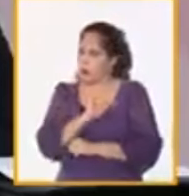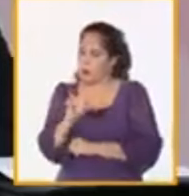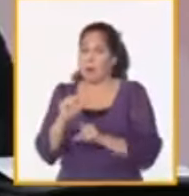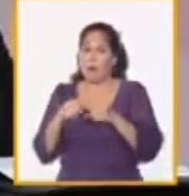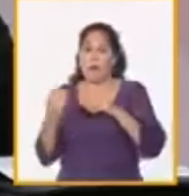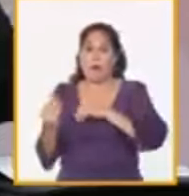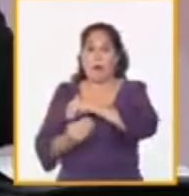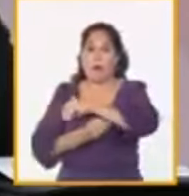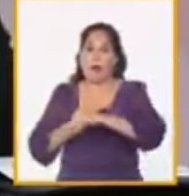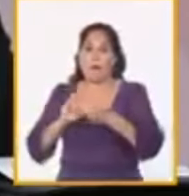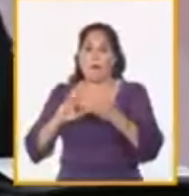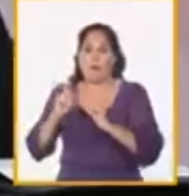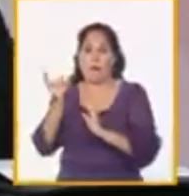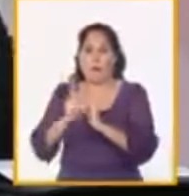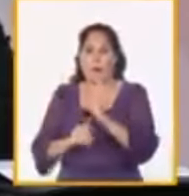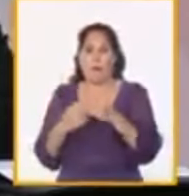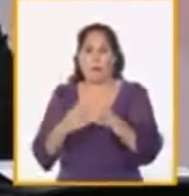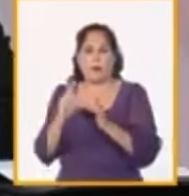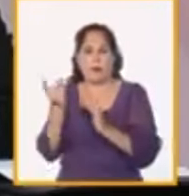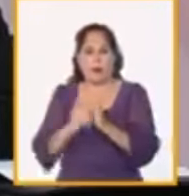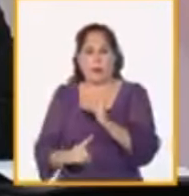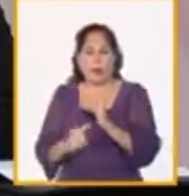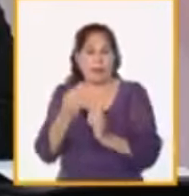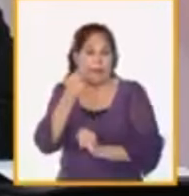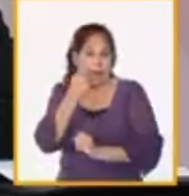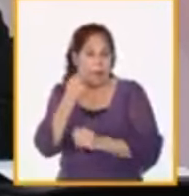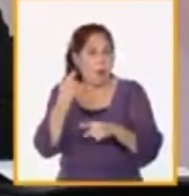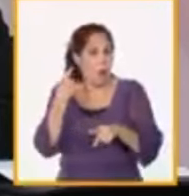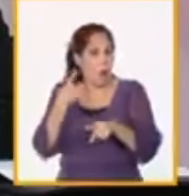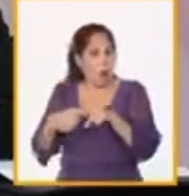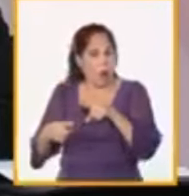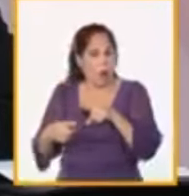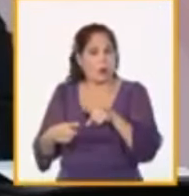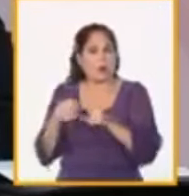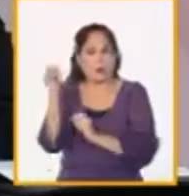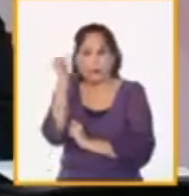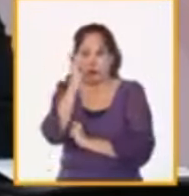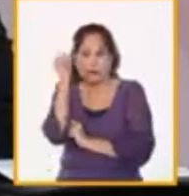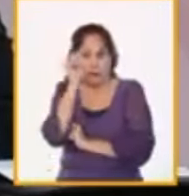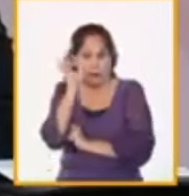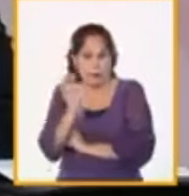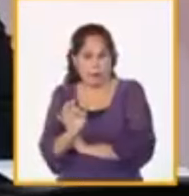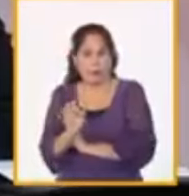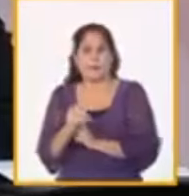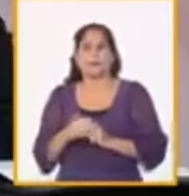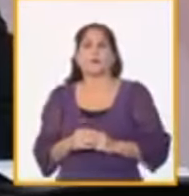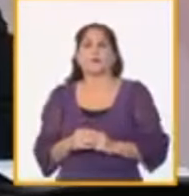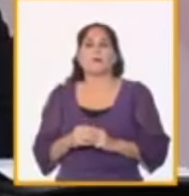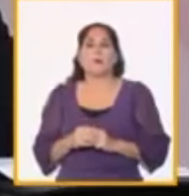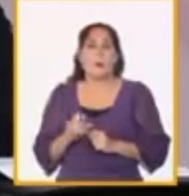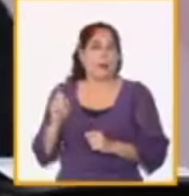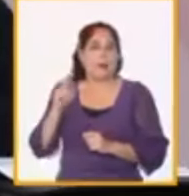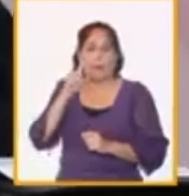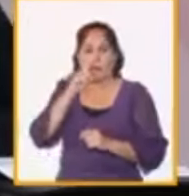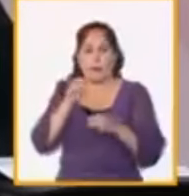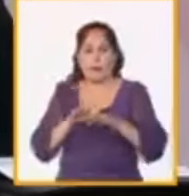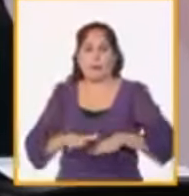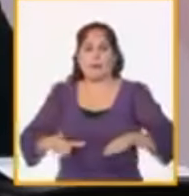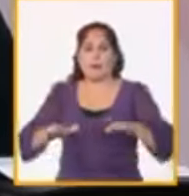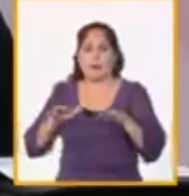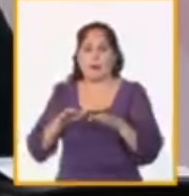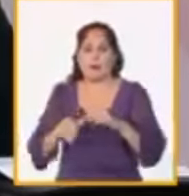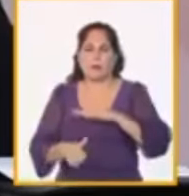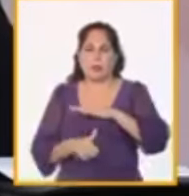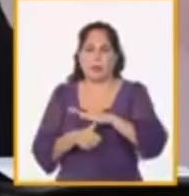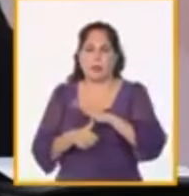la matriz energética. Veamos otro reporte sobre inversiones que se están haciendo en el país para entrar en los minutos finales de esta conversación con el